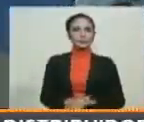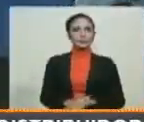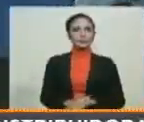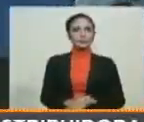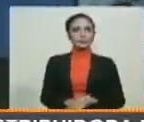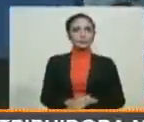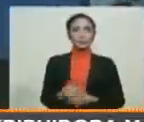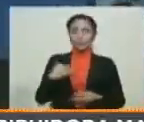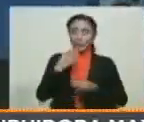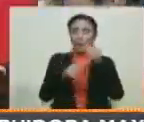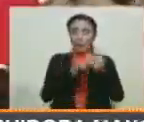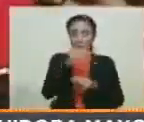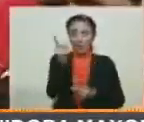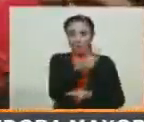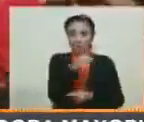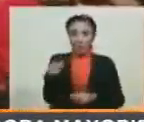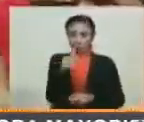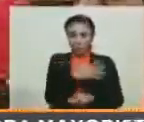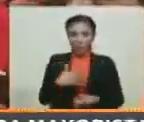para hacerlo